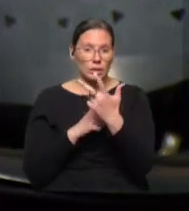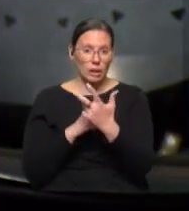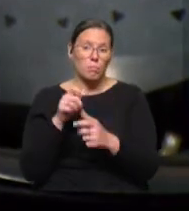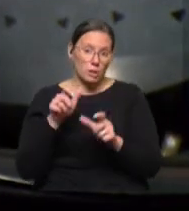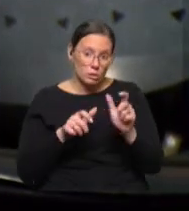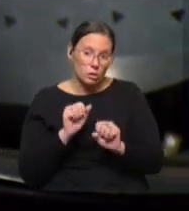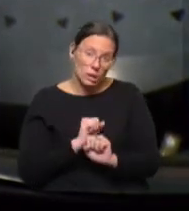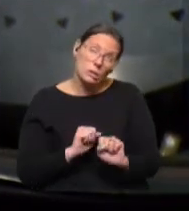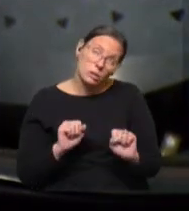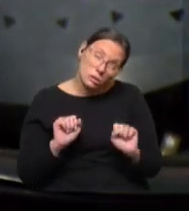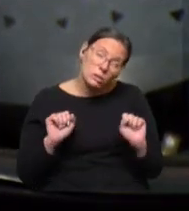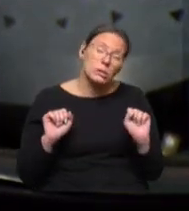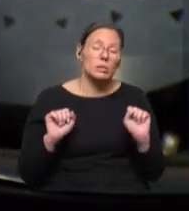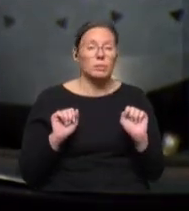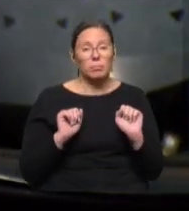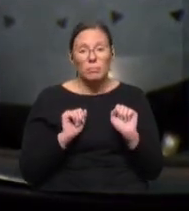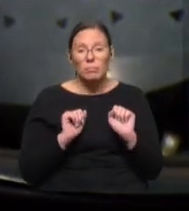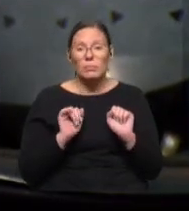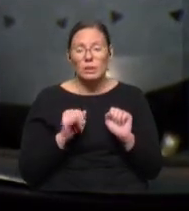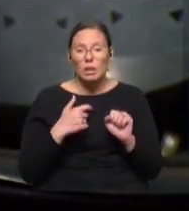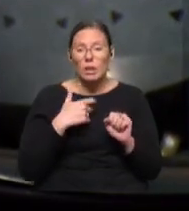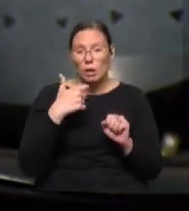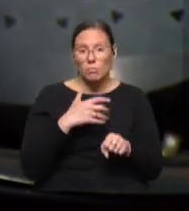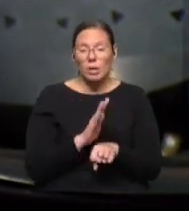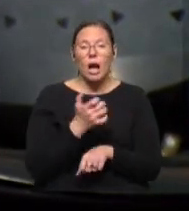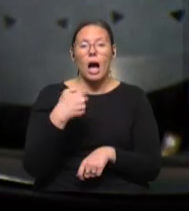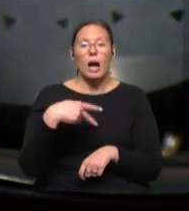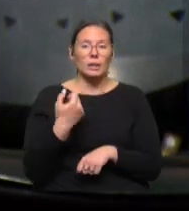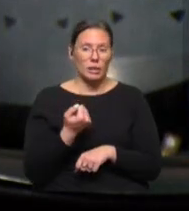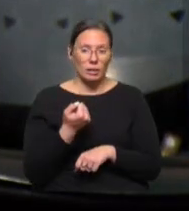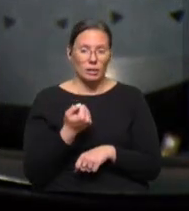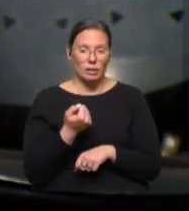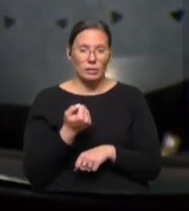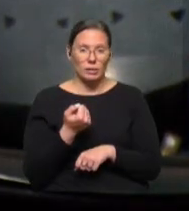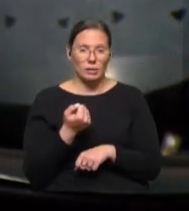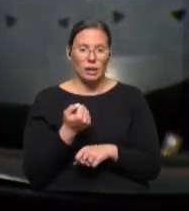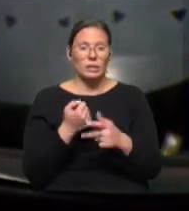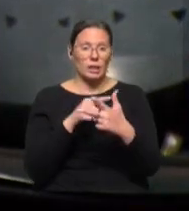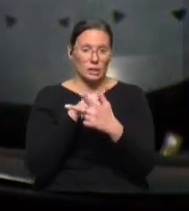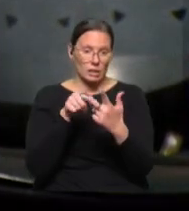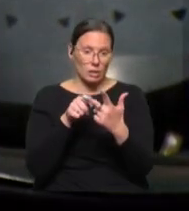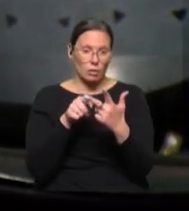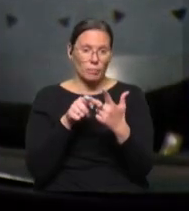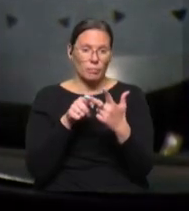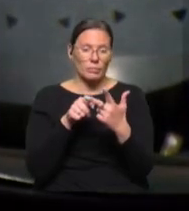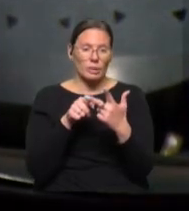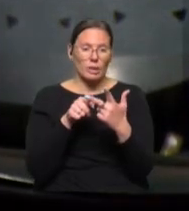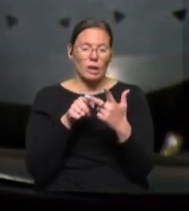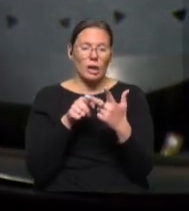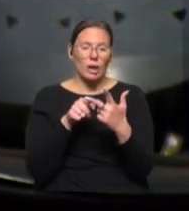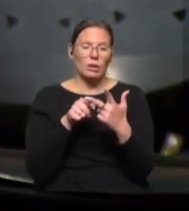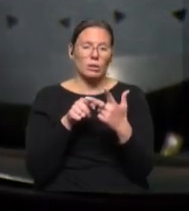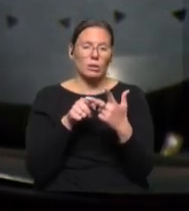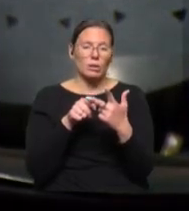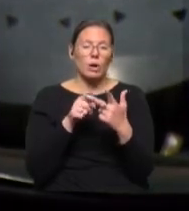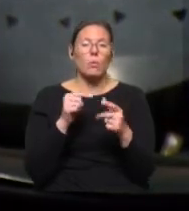se podría decir. Bueno, sí, mi personaje es Ana, ¿no? Complementa este triángulo. Pero la historia se basa de,